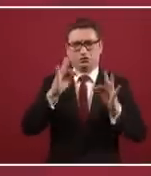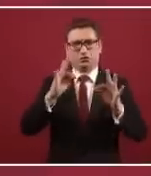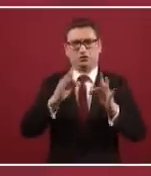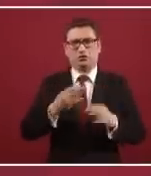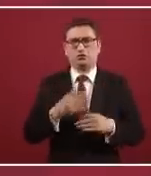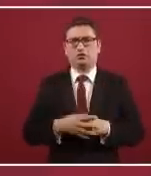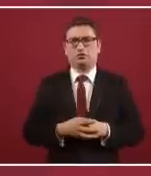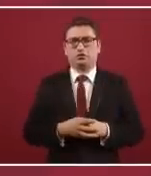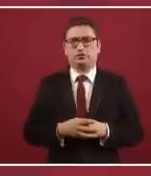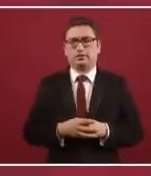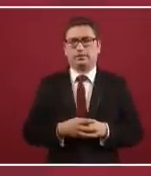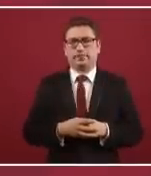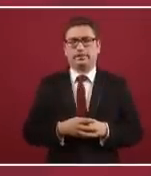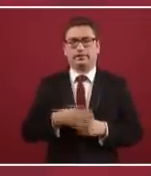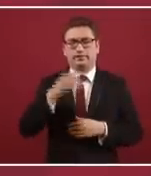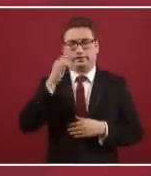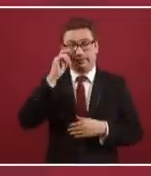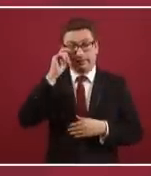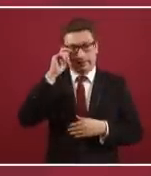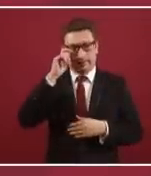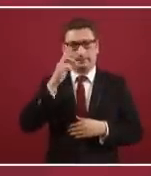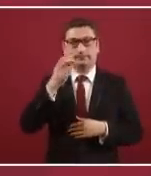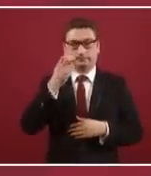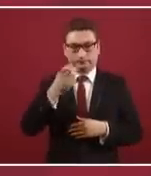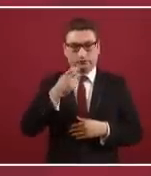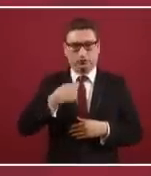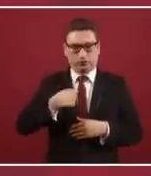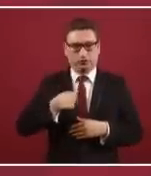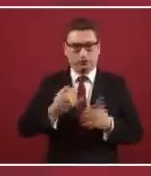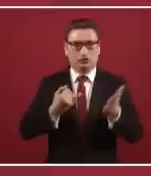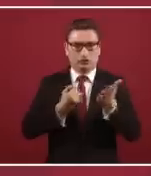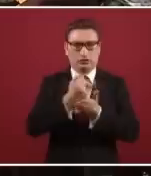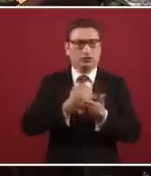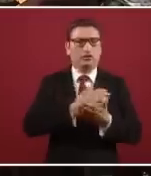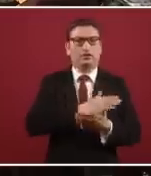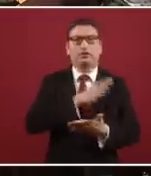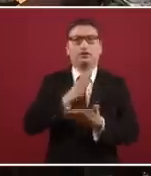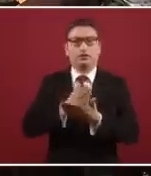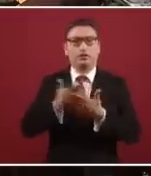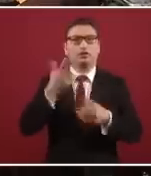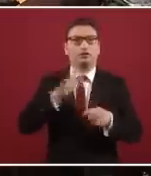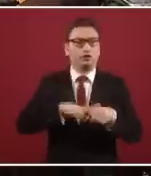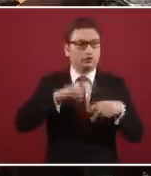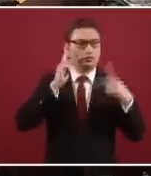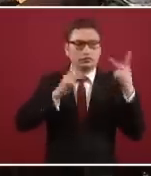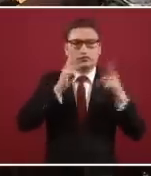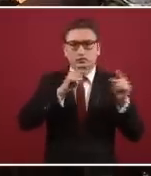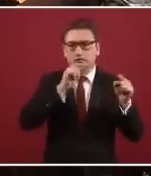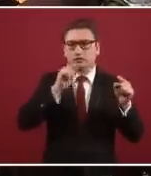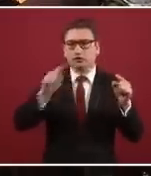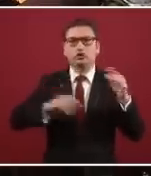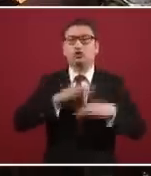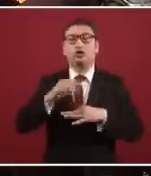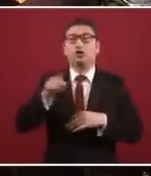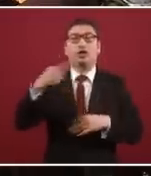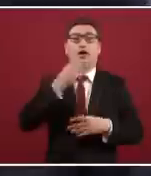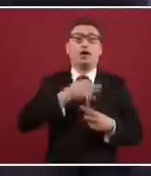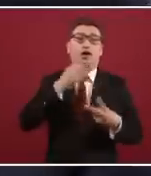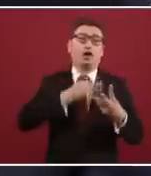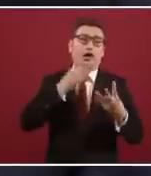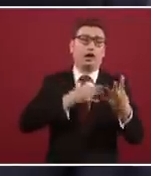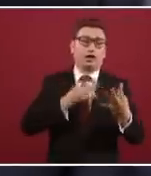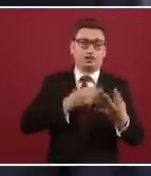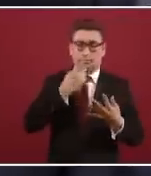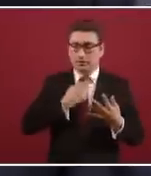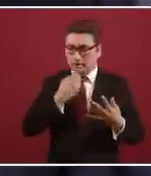oportuno. Por eso decidí visitar todos los hospitales, para que no me cuenten, porque